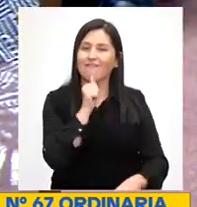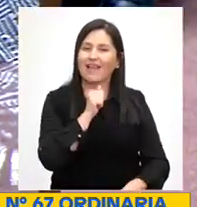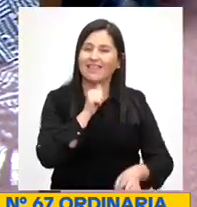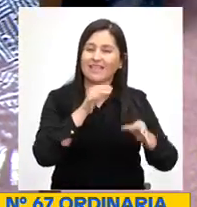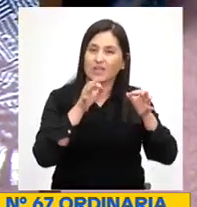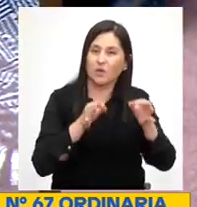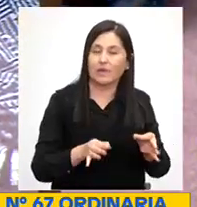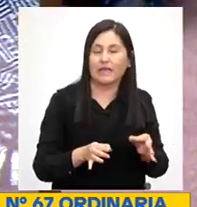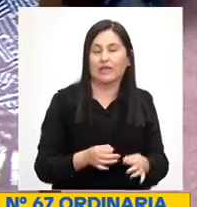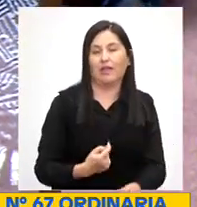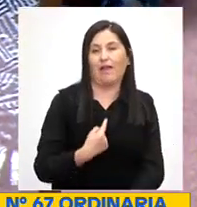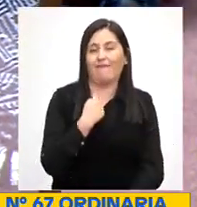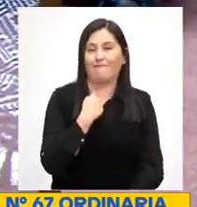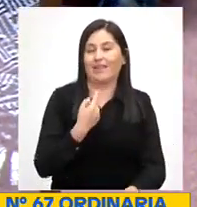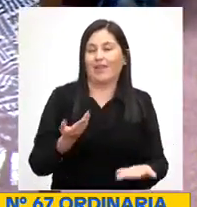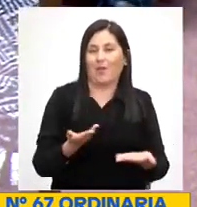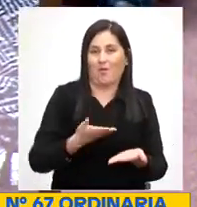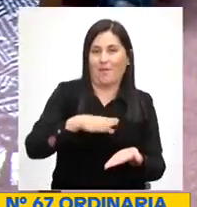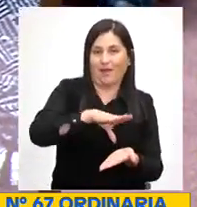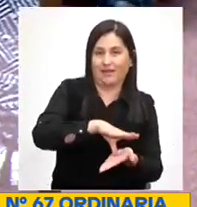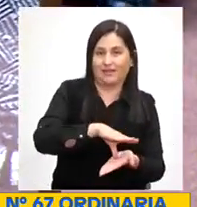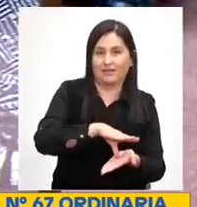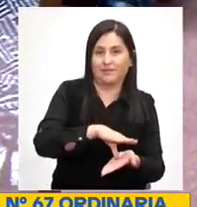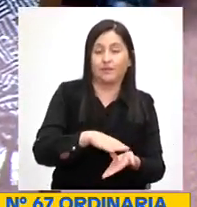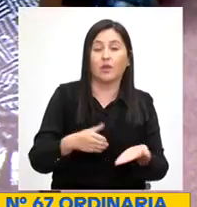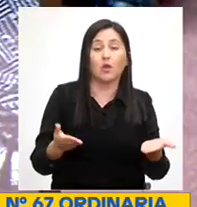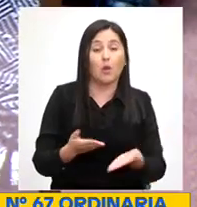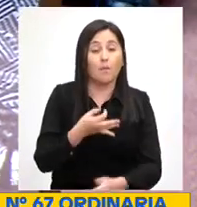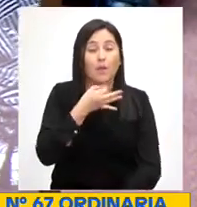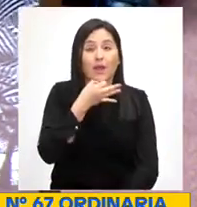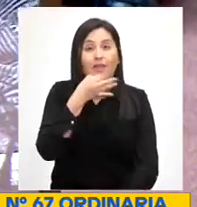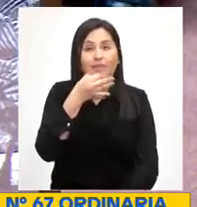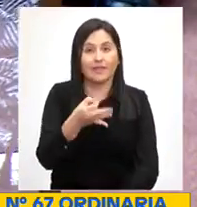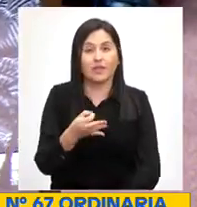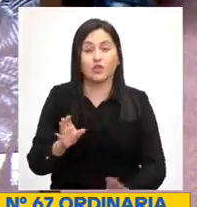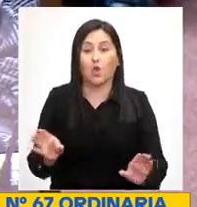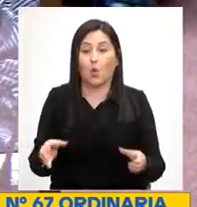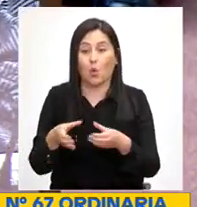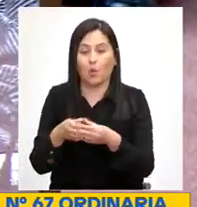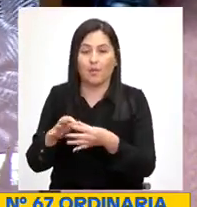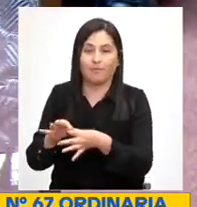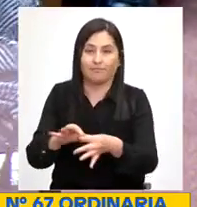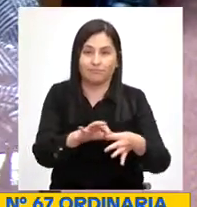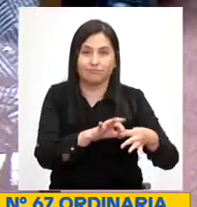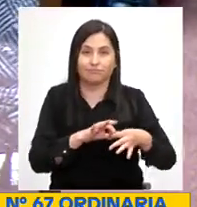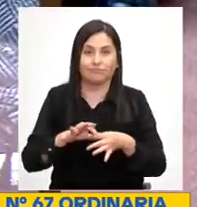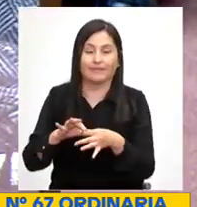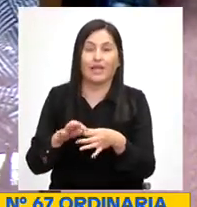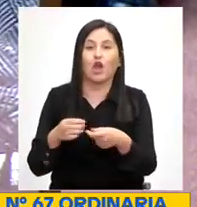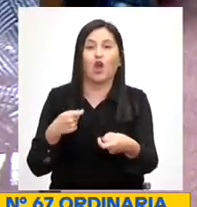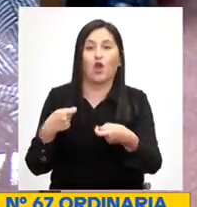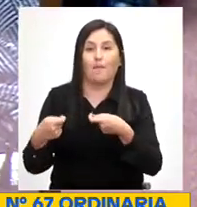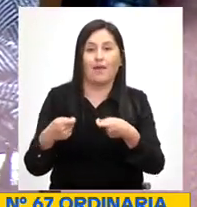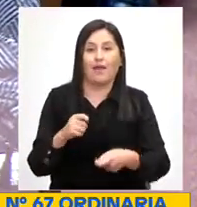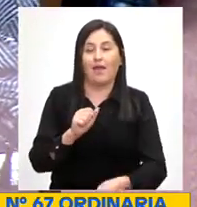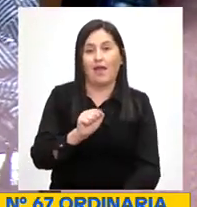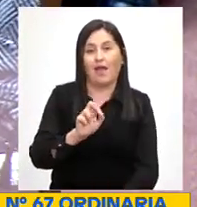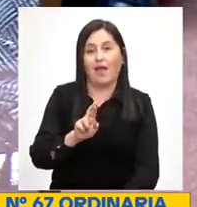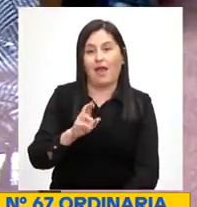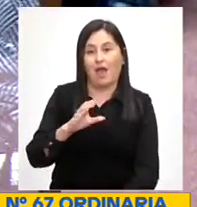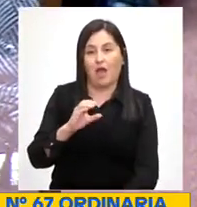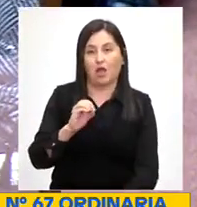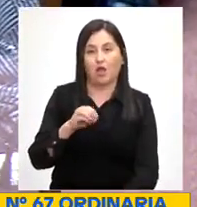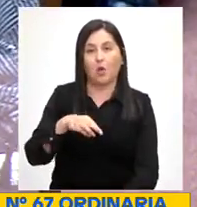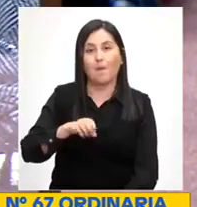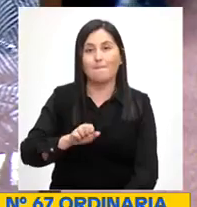azota como país y por eso como ha manifestado la alianza de trabajadores del comercio at comer a